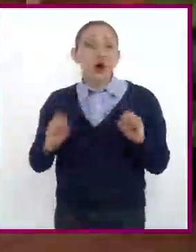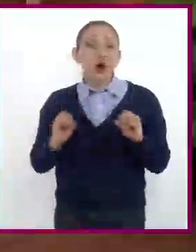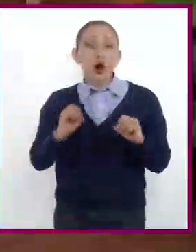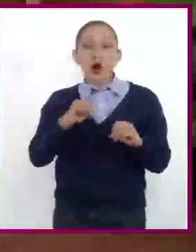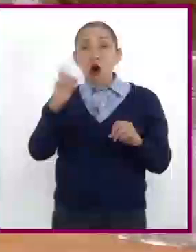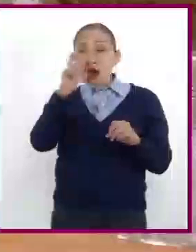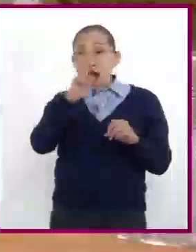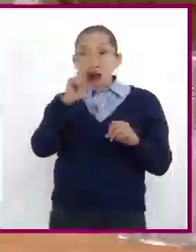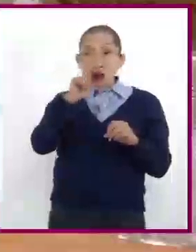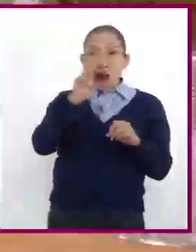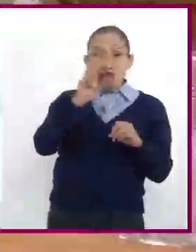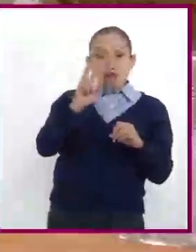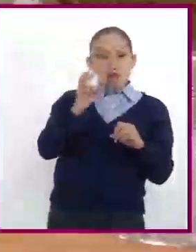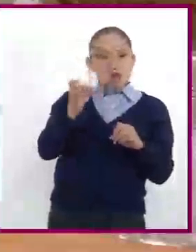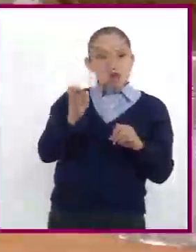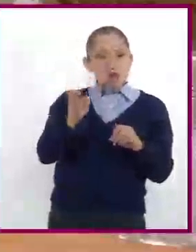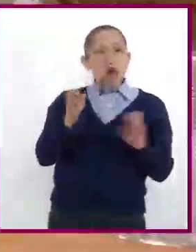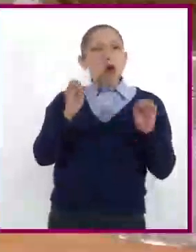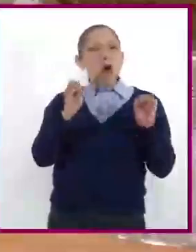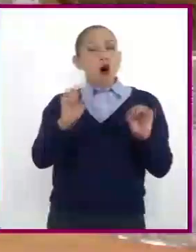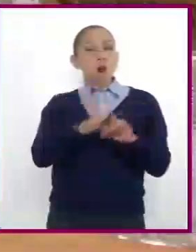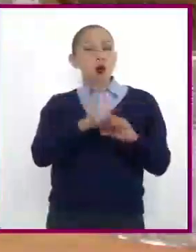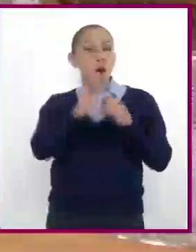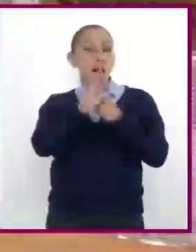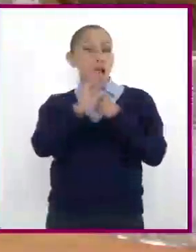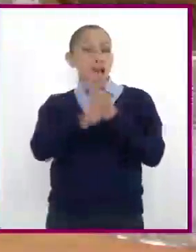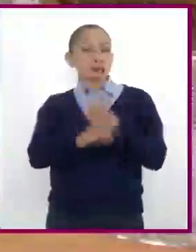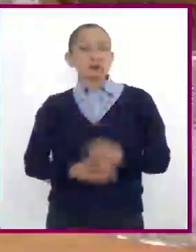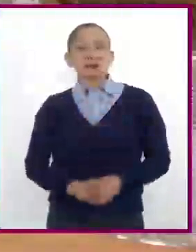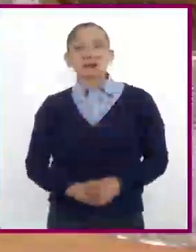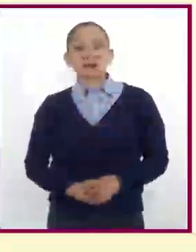por lengua o por país.